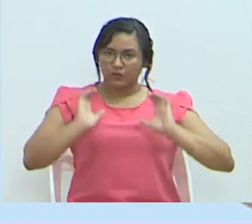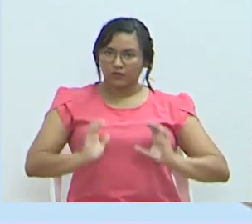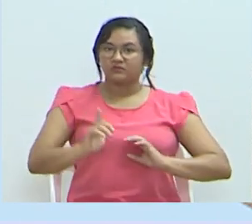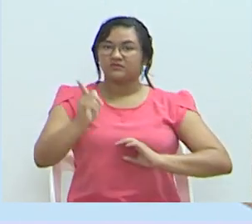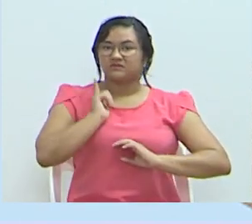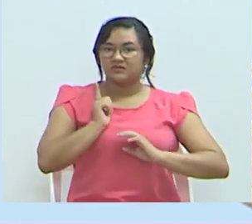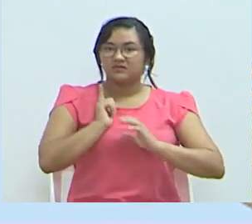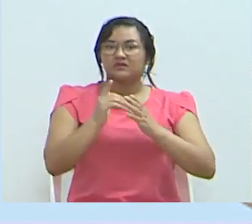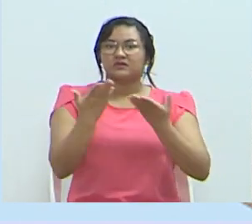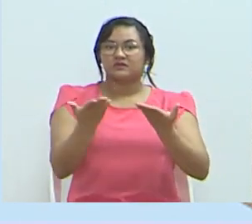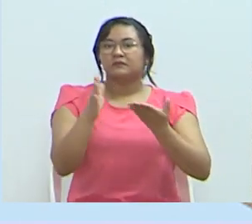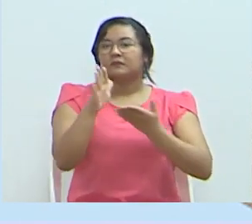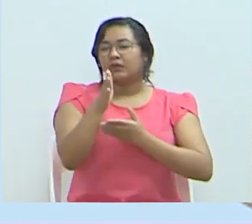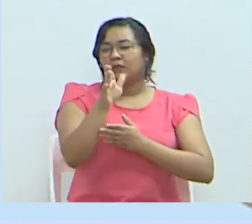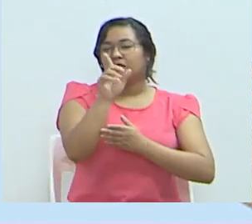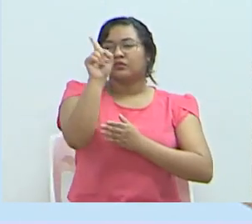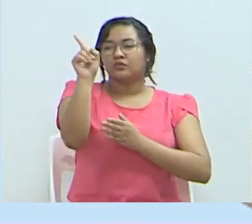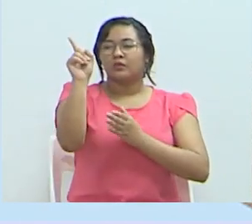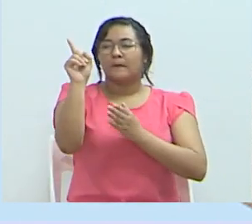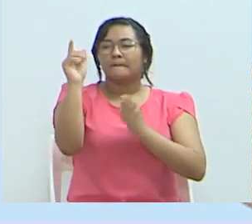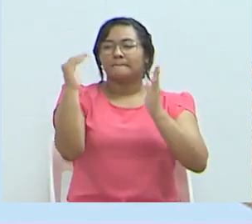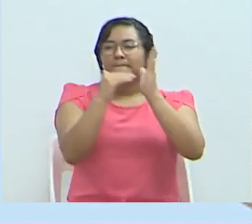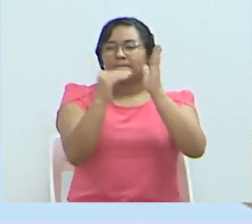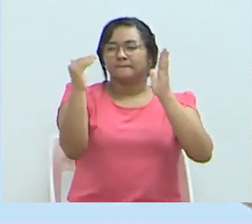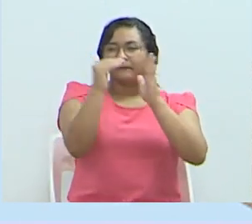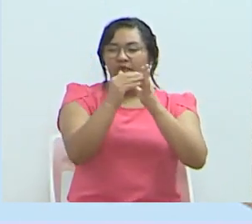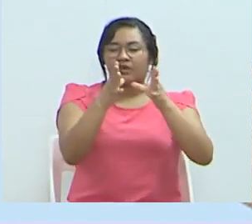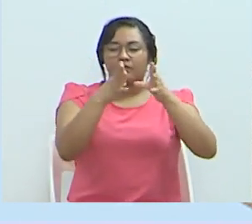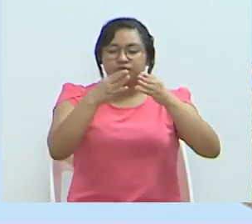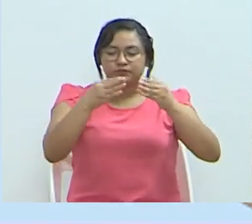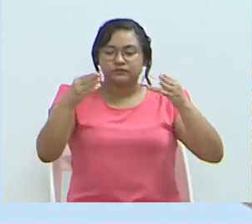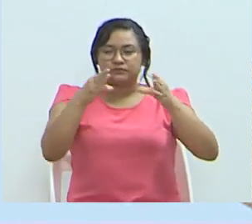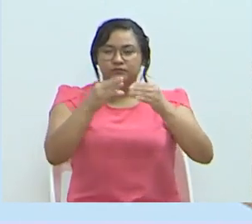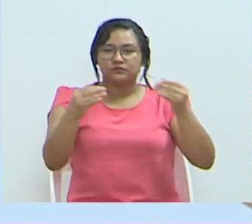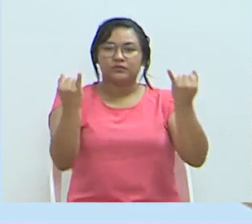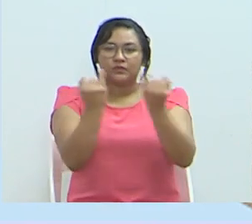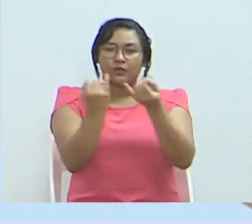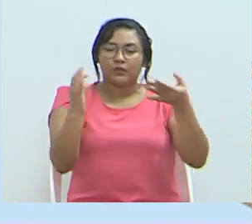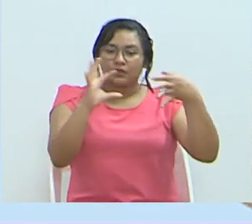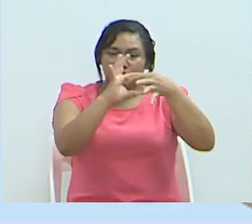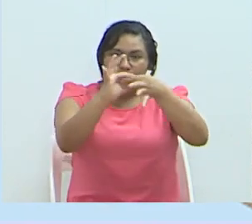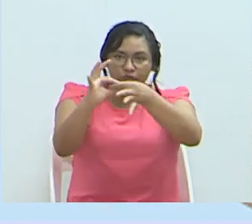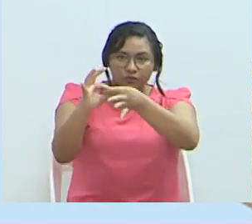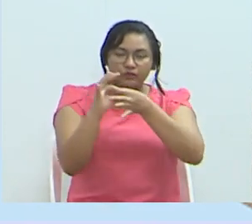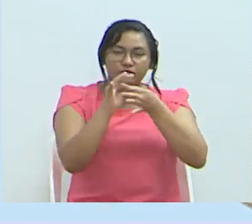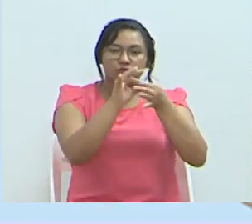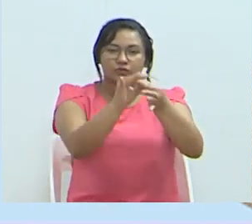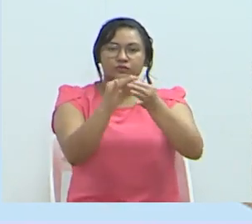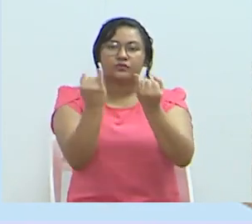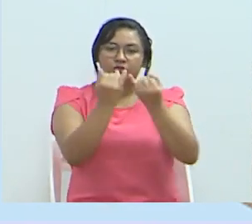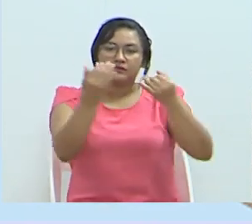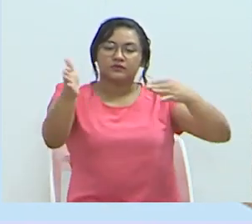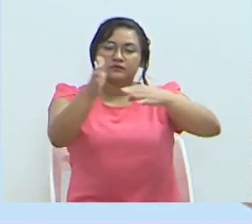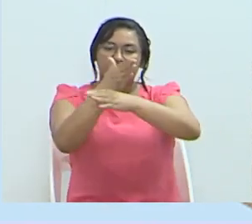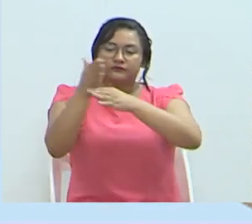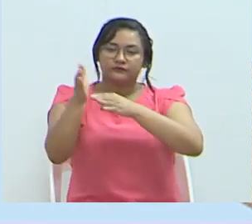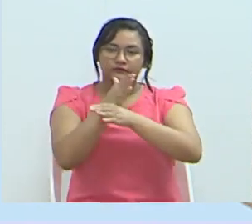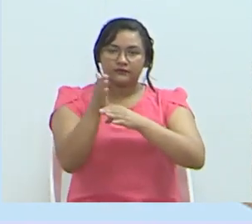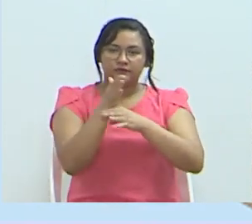billones de células. Estos se agrupan en tejidos, los cuales se organizan en órganos, y en